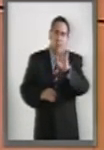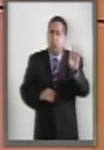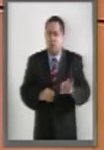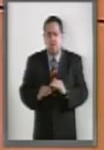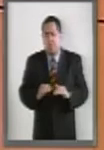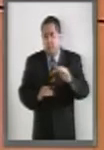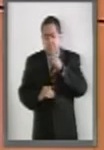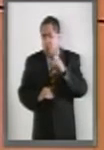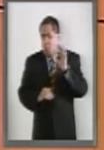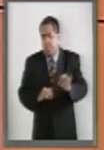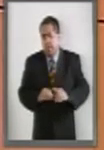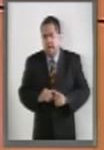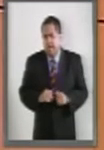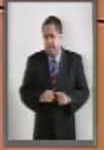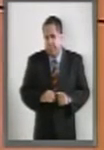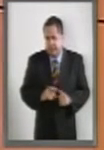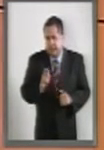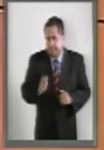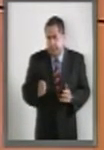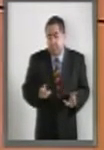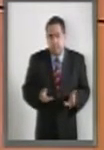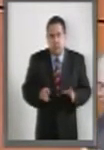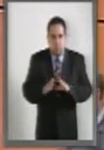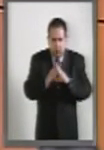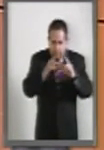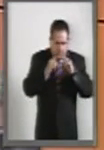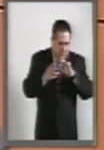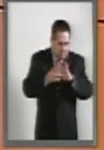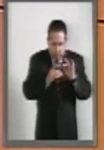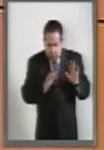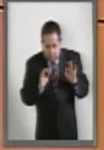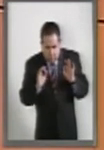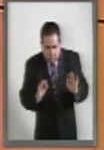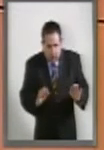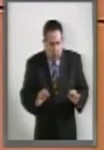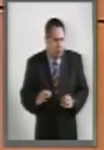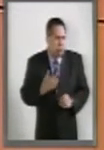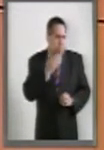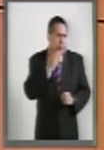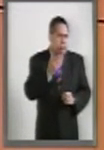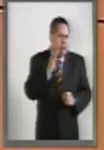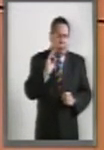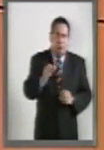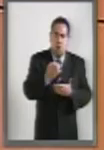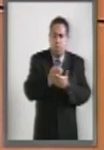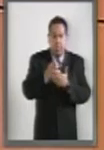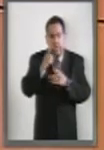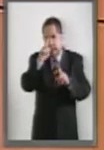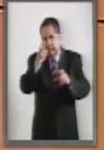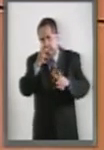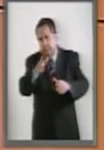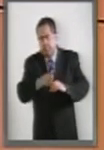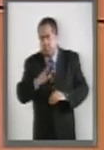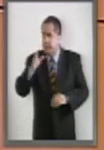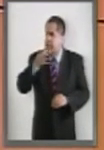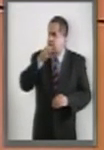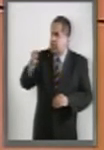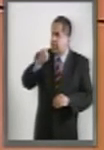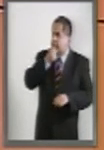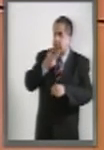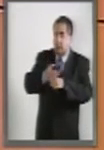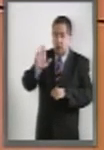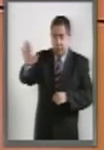60%. El escenario global marca horas inciertas en materia económica. Señor Secretario,